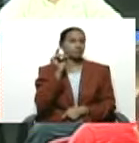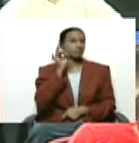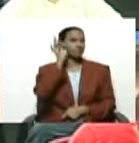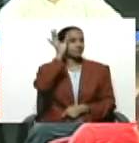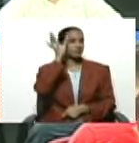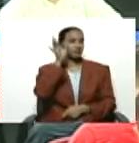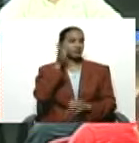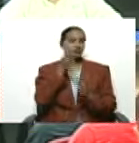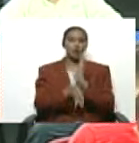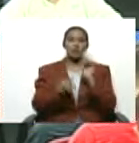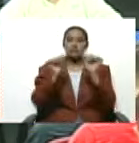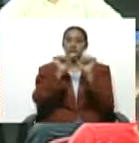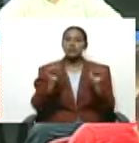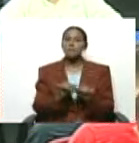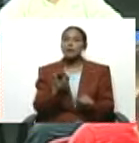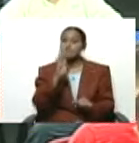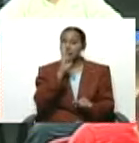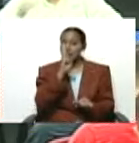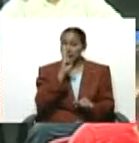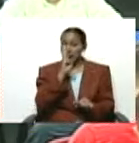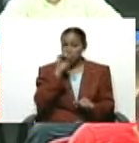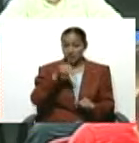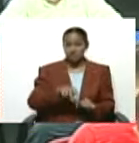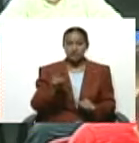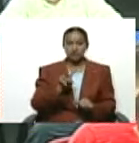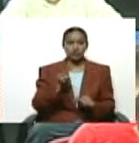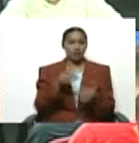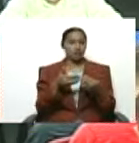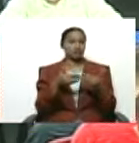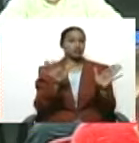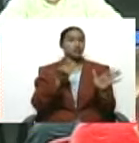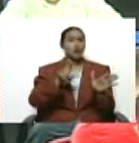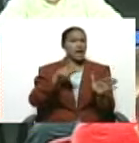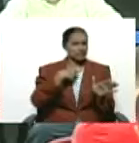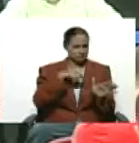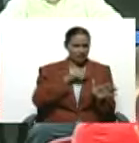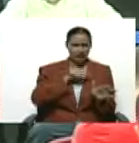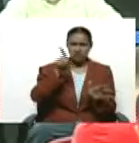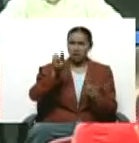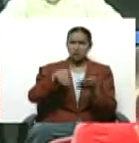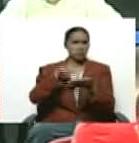aquí en Venezuela, no en España, ni en Miami, ni en Panamá.